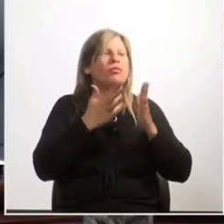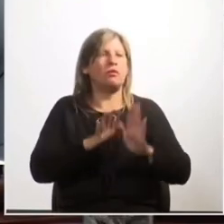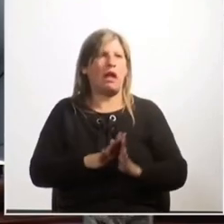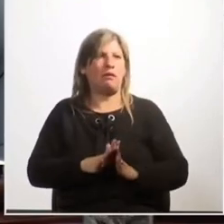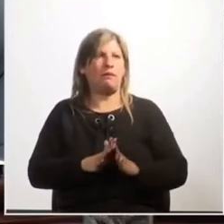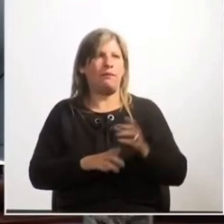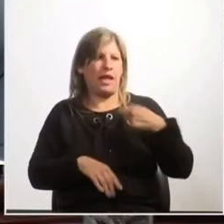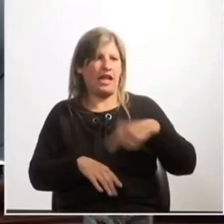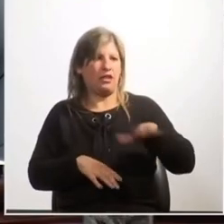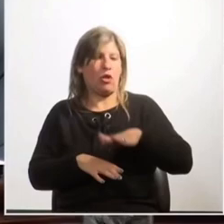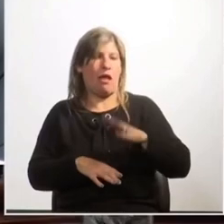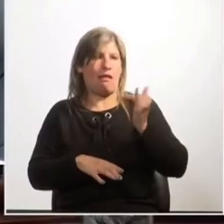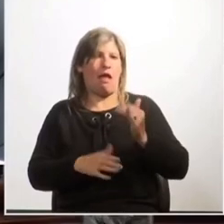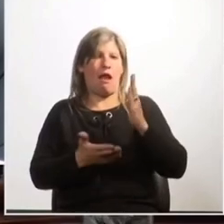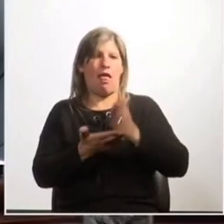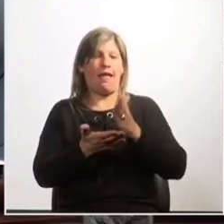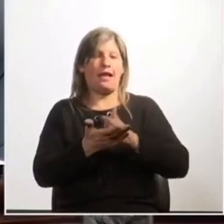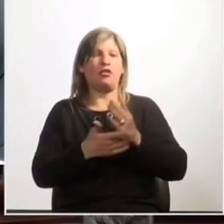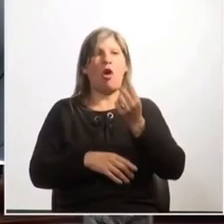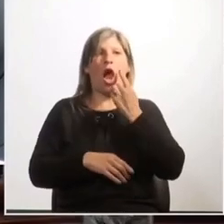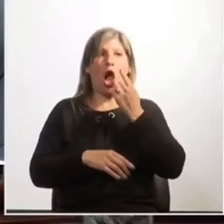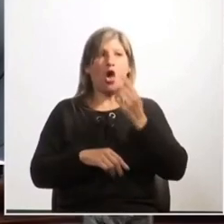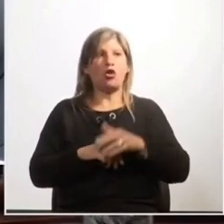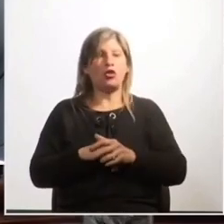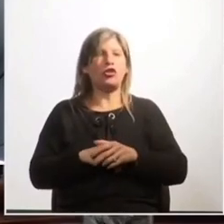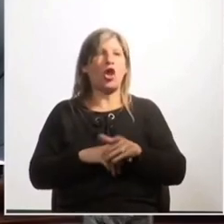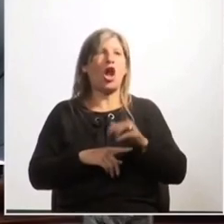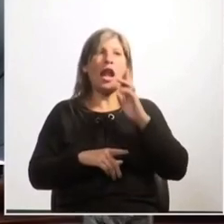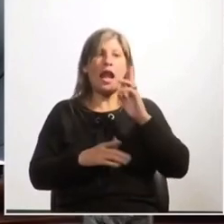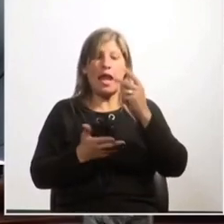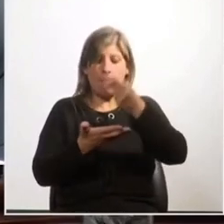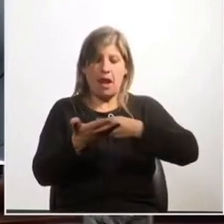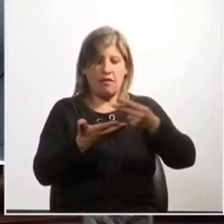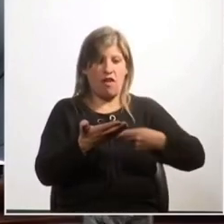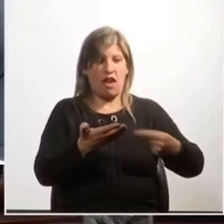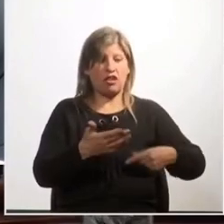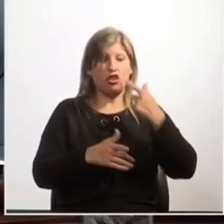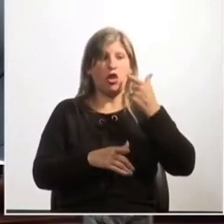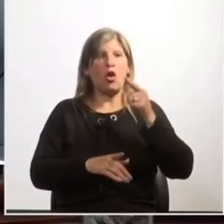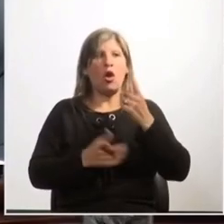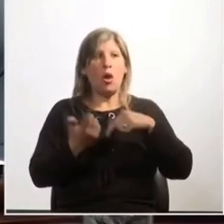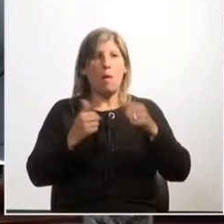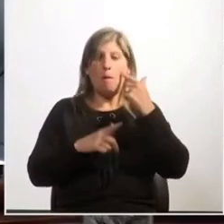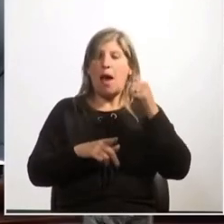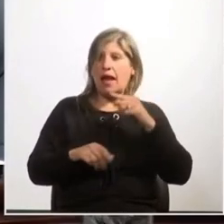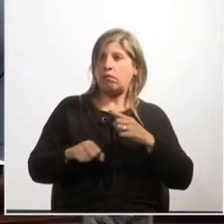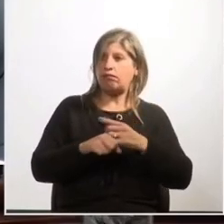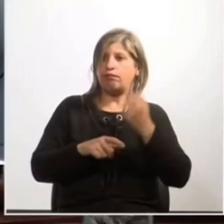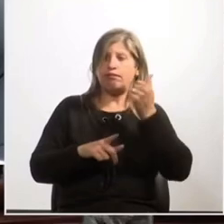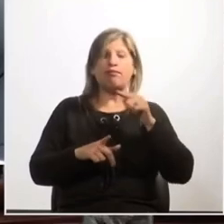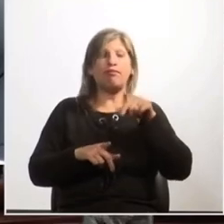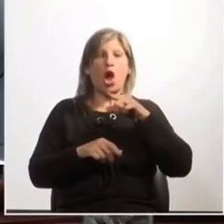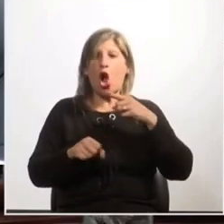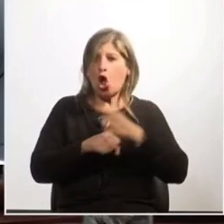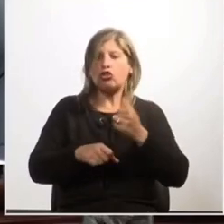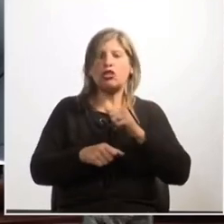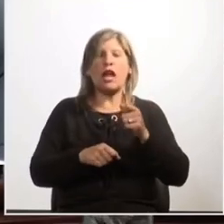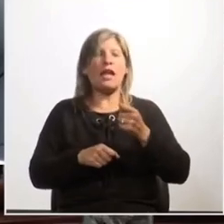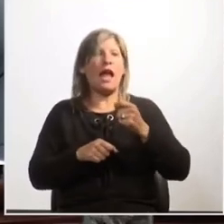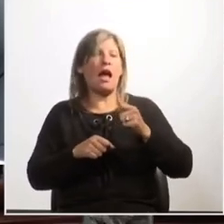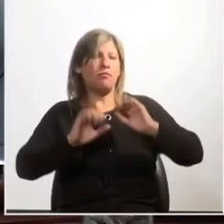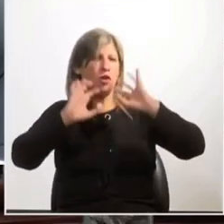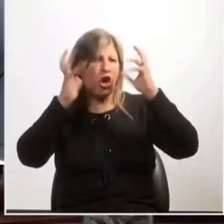sociedad tiene derecho a conocer la planificación para contrarrestar la dramática ola de violencia que